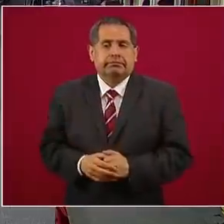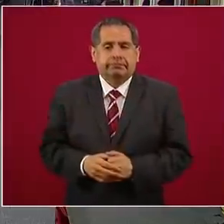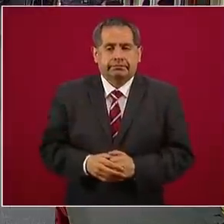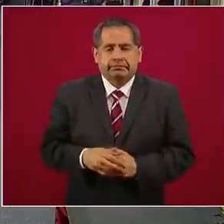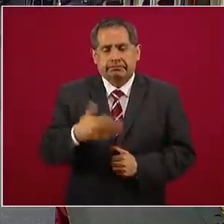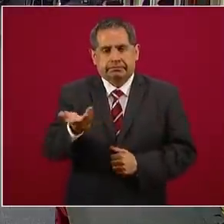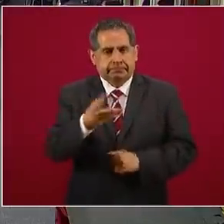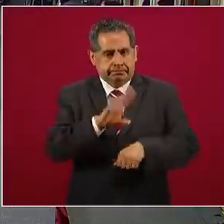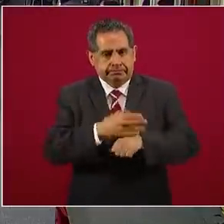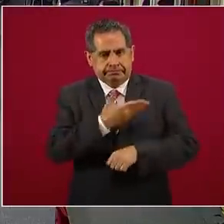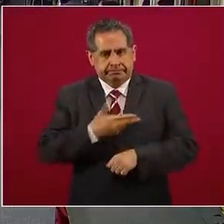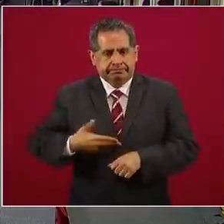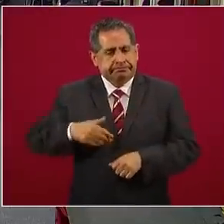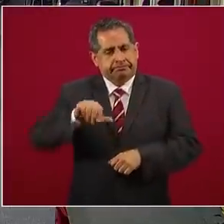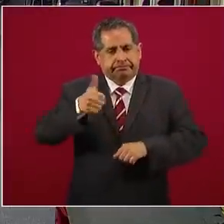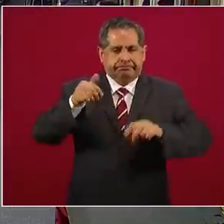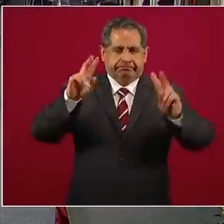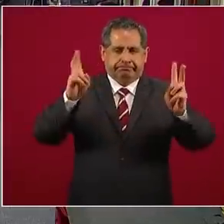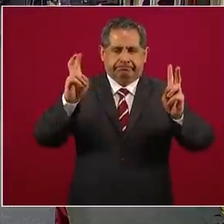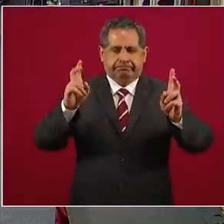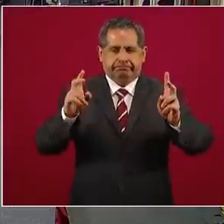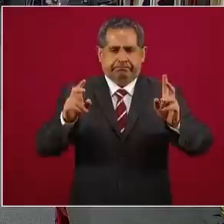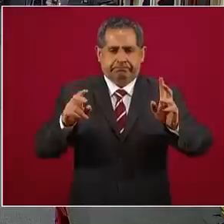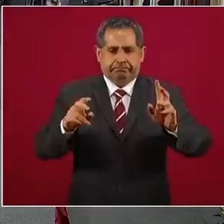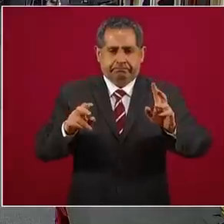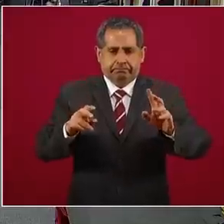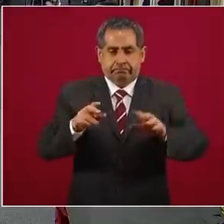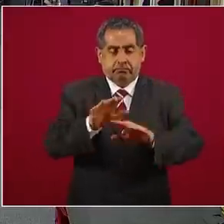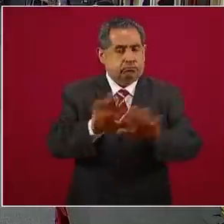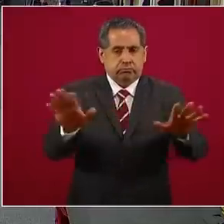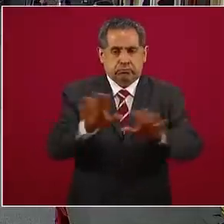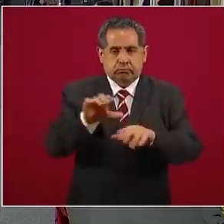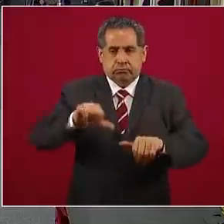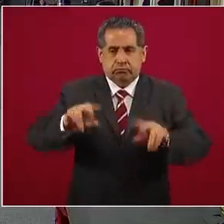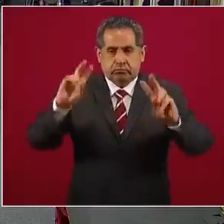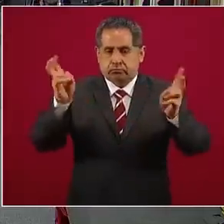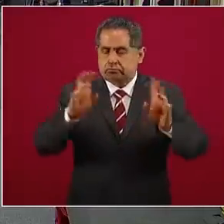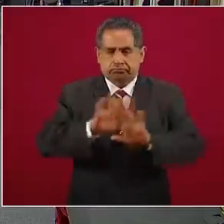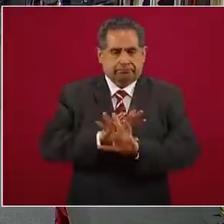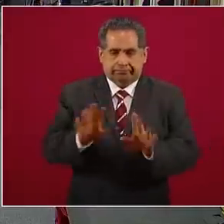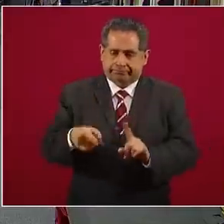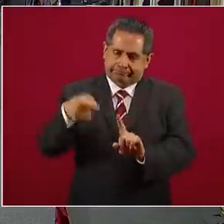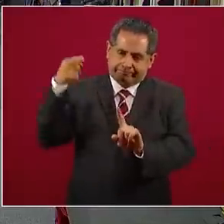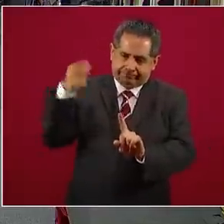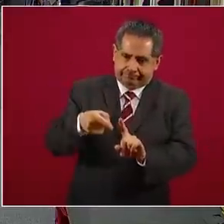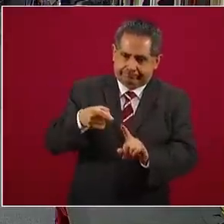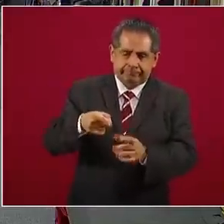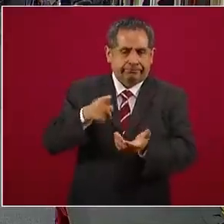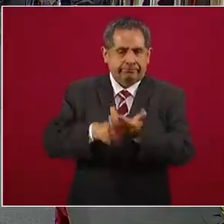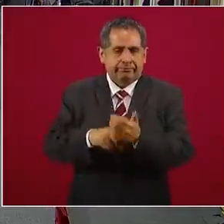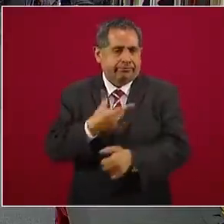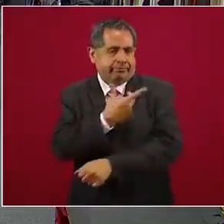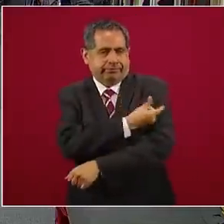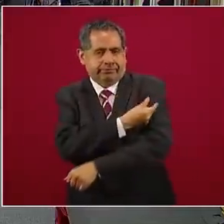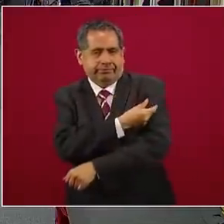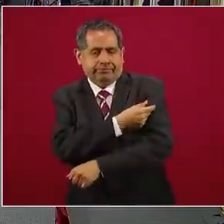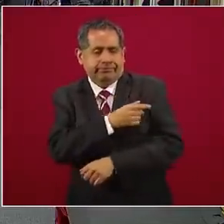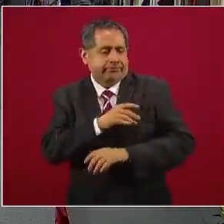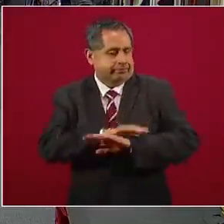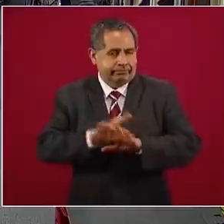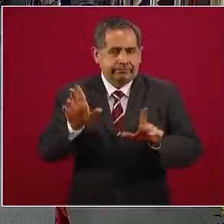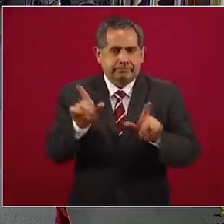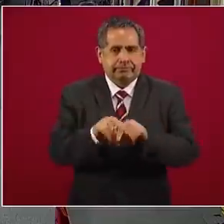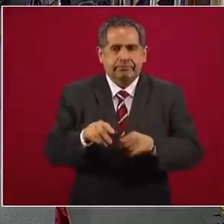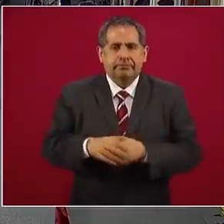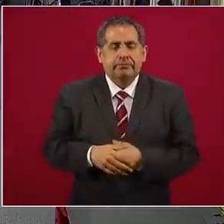permite, sobre otro tema, nada más rapidísimo preguntarle. Ya no hay otro tema ahora. Oye, vacuna. Su opinión sobre